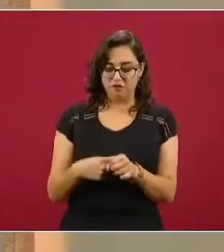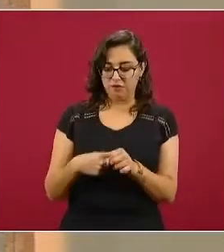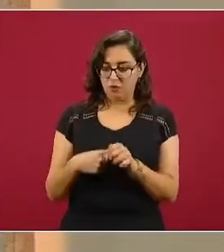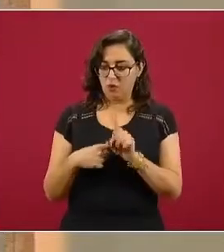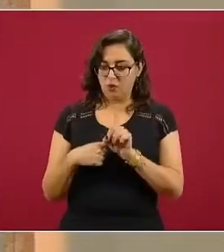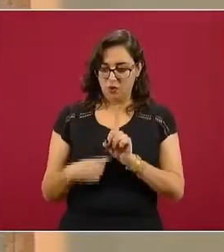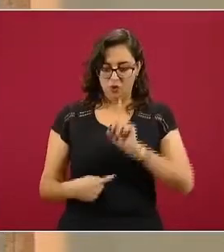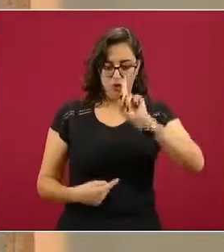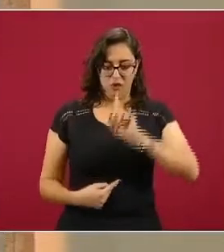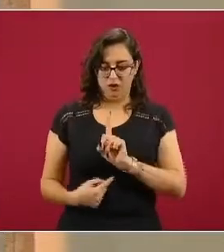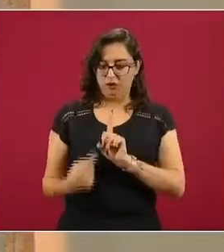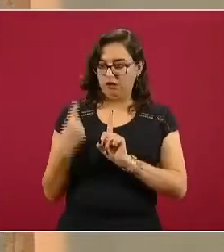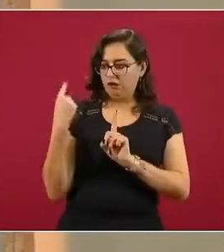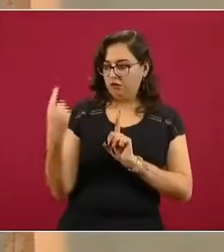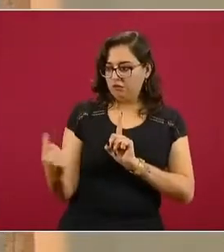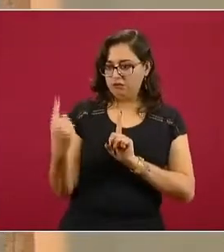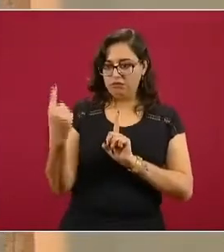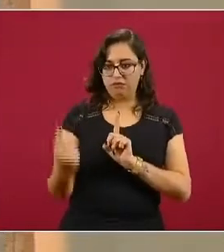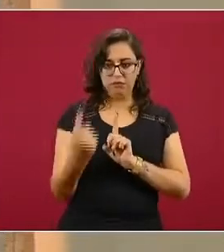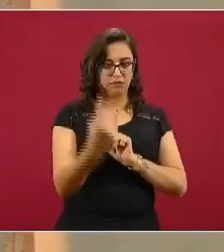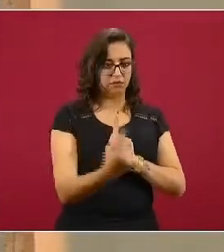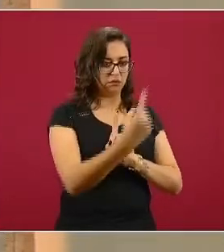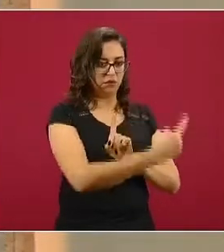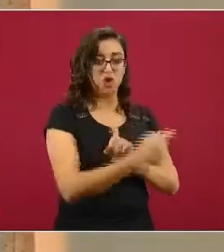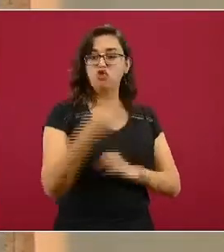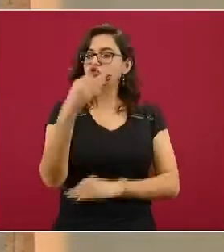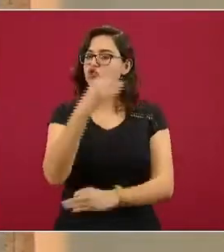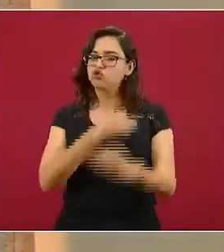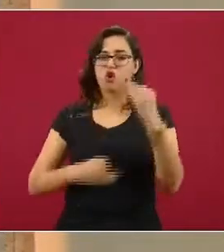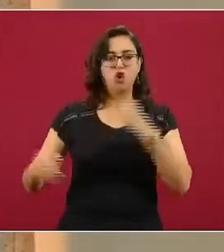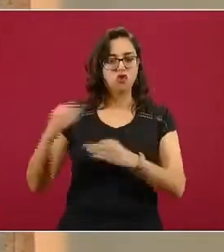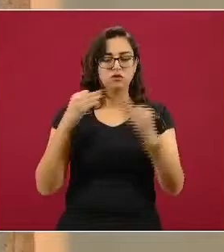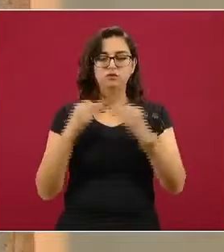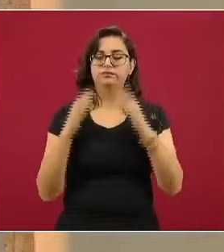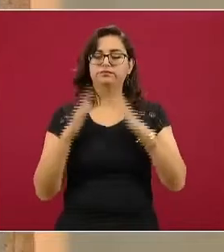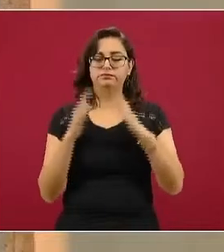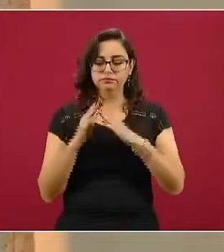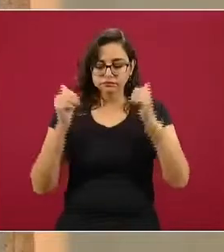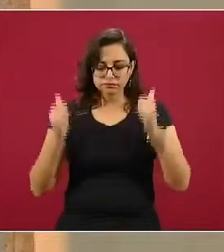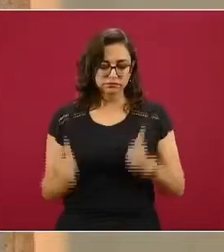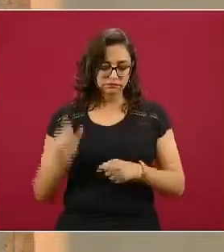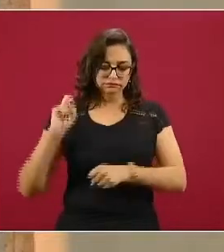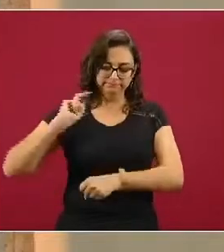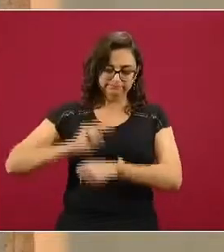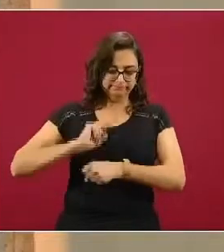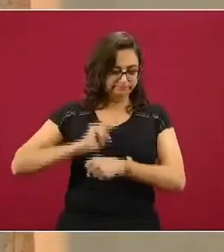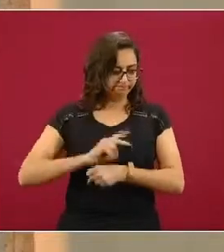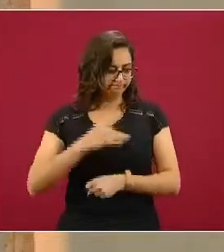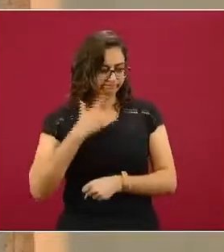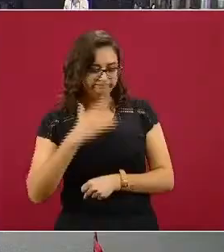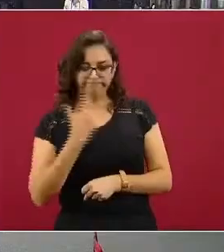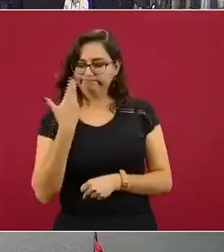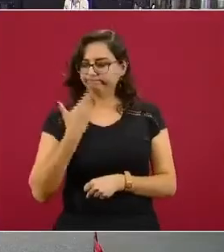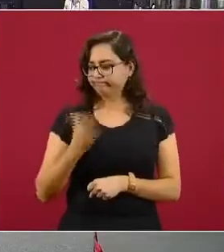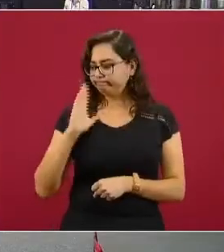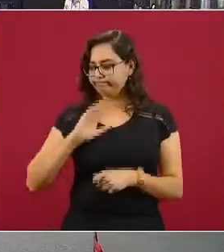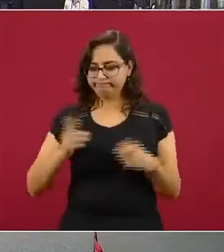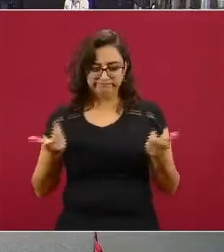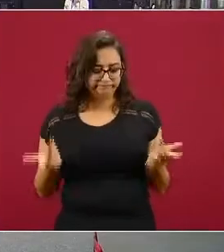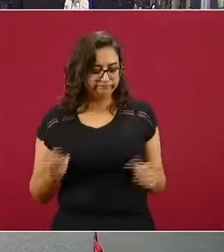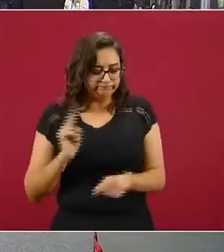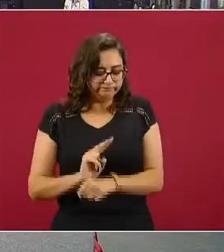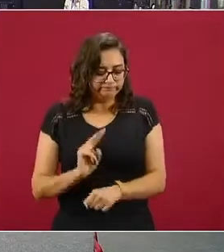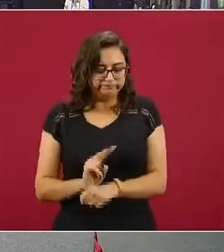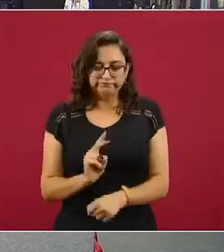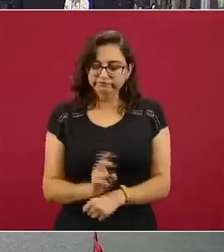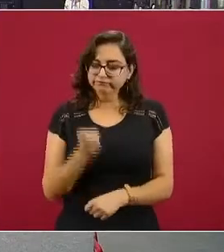es sospechosa a coronavirus, también debe aislarse en casa, vigilar su sintomatología y estar al pendiente